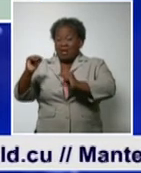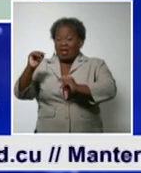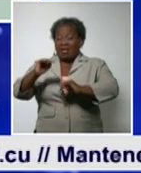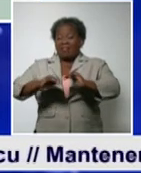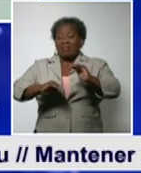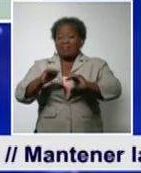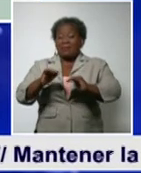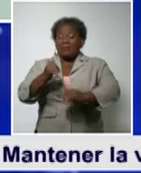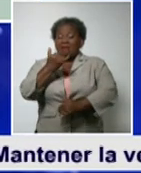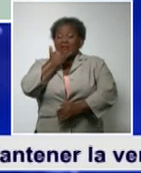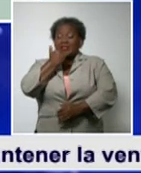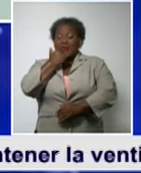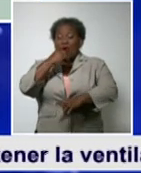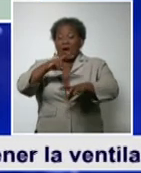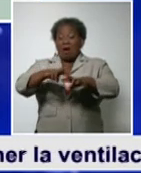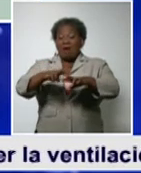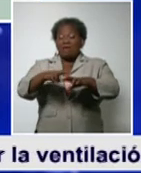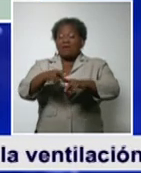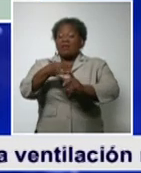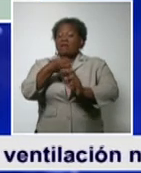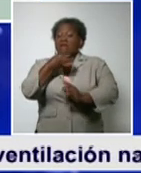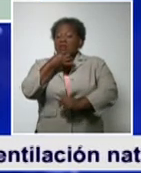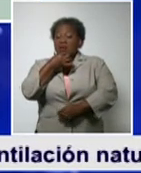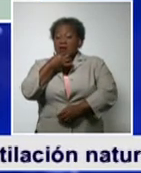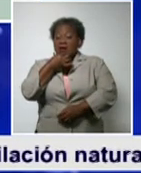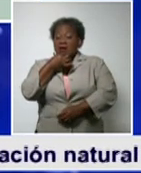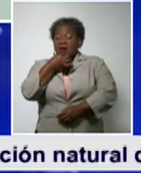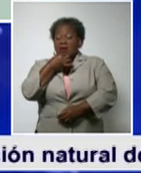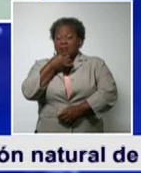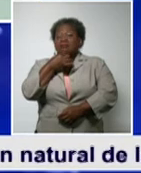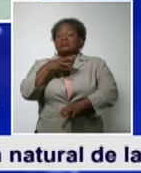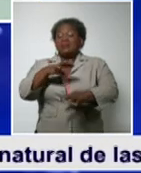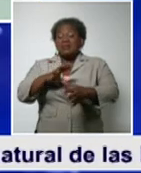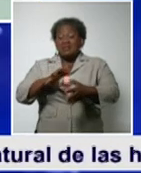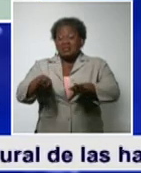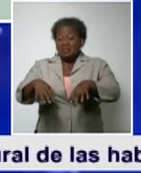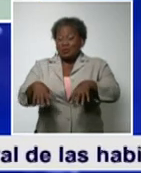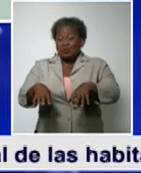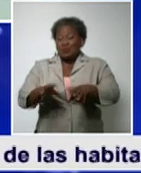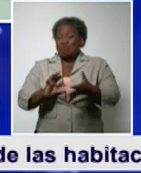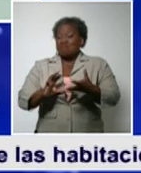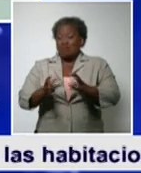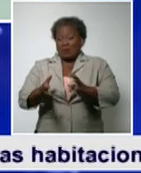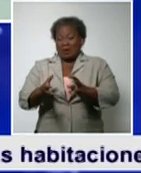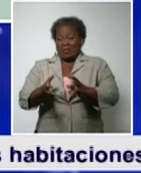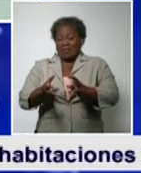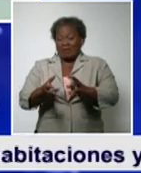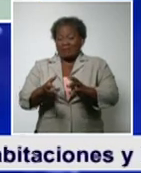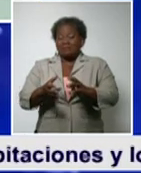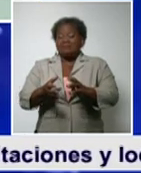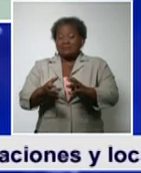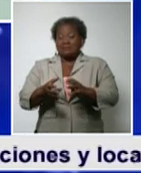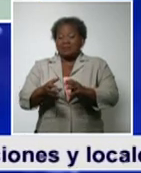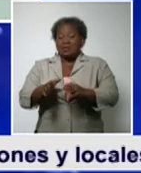pues La Habana Vieja con la situación más compleja, con la transmisión mayor,